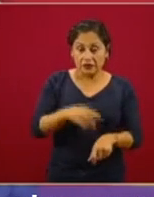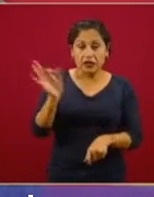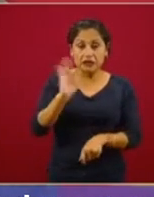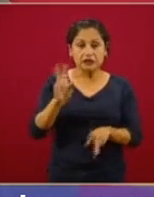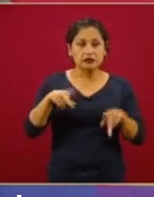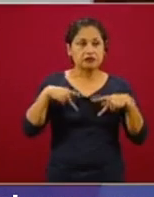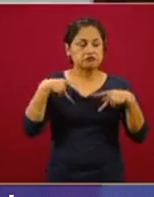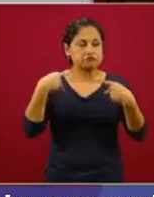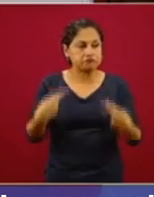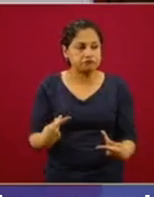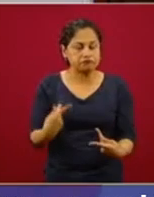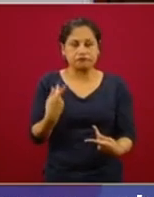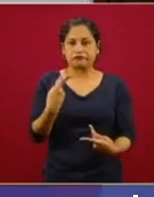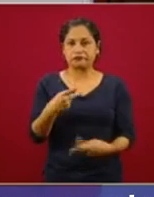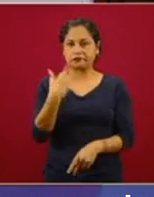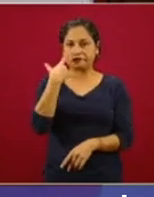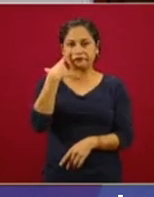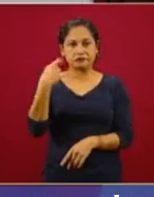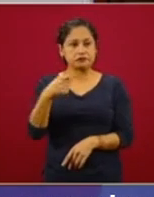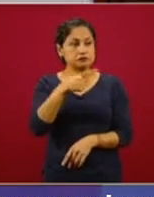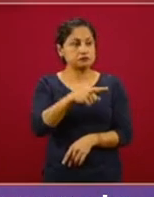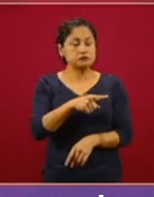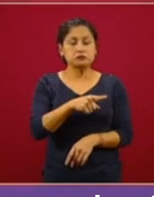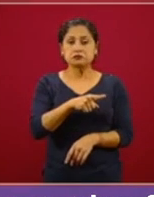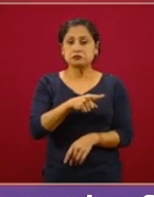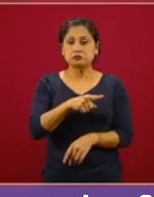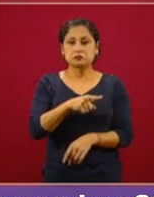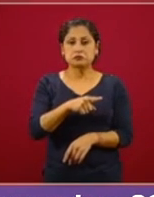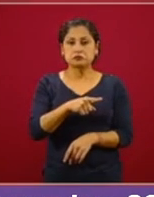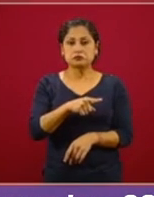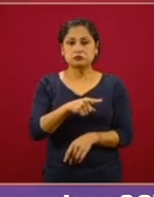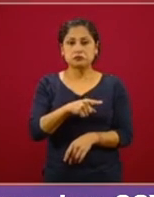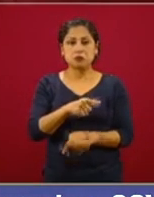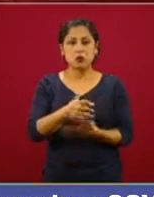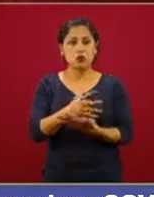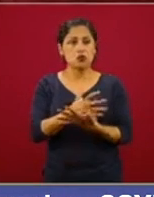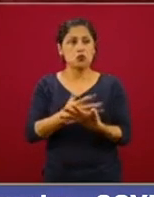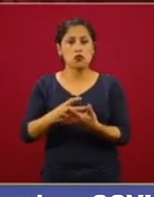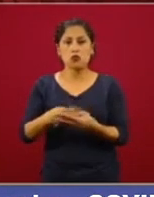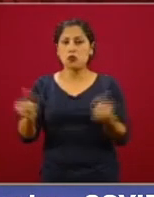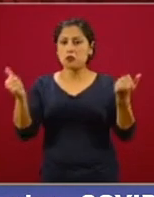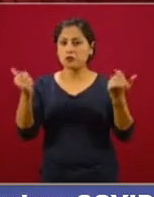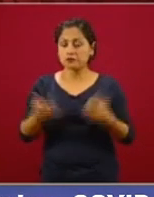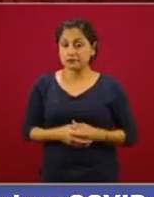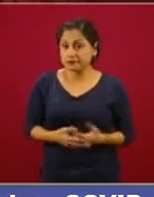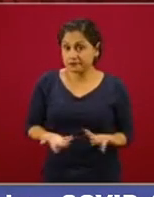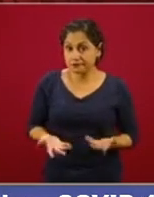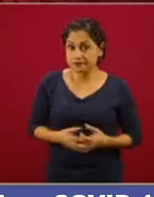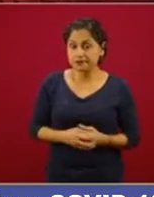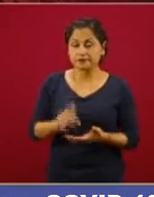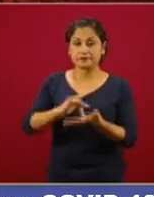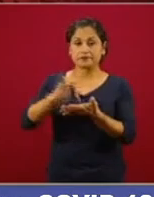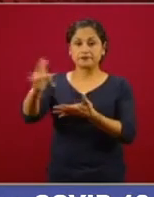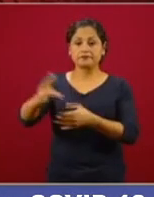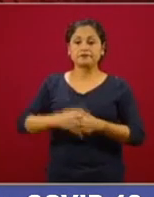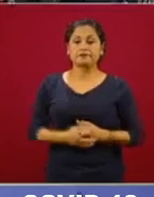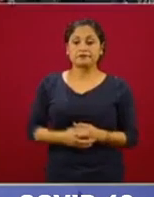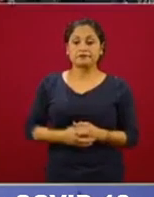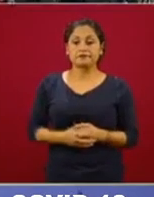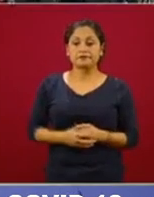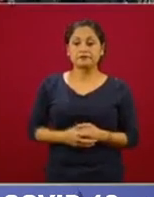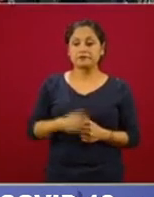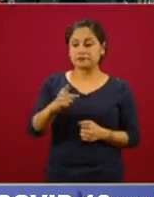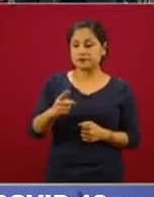altas y sin embargo solventaron con éxito la enfermedad. Muchas gracias. Usted, si nos da tiempo, quedan